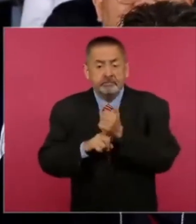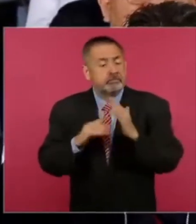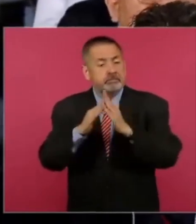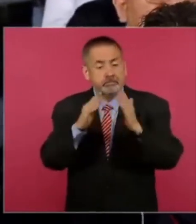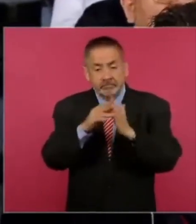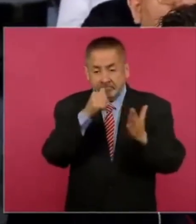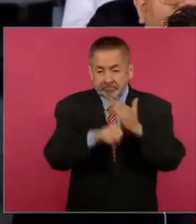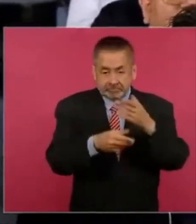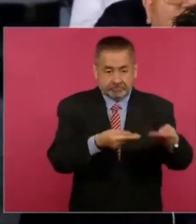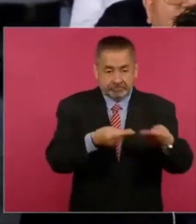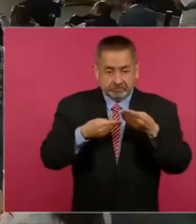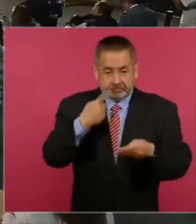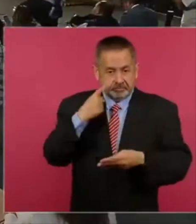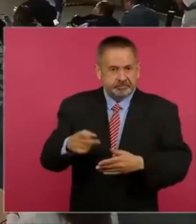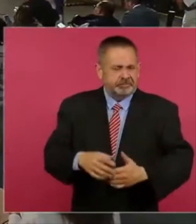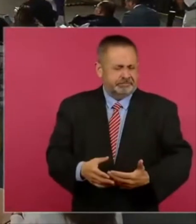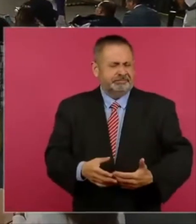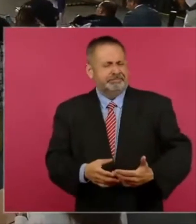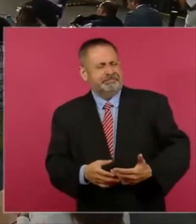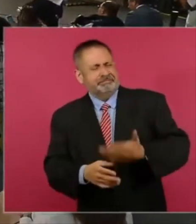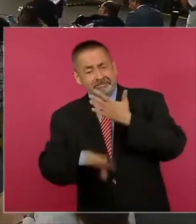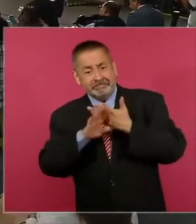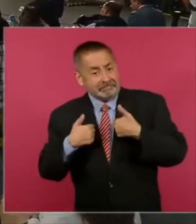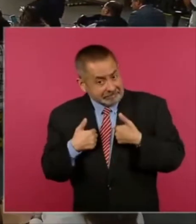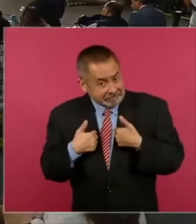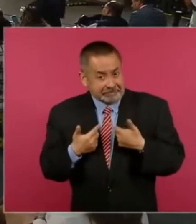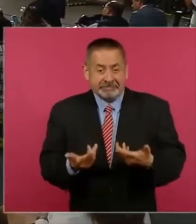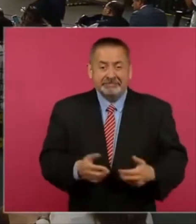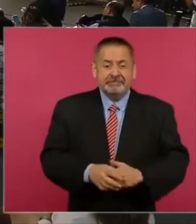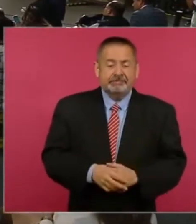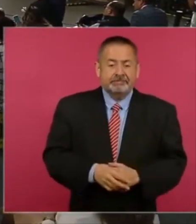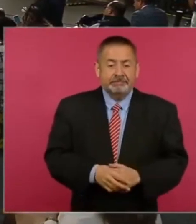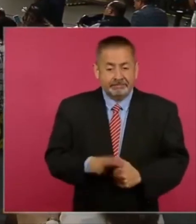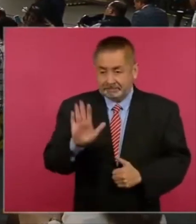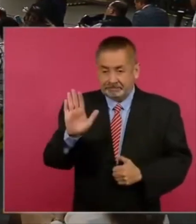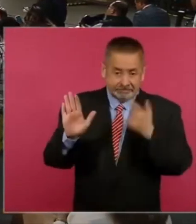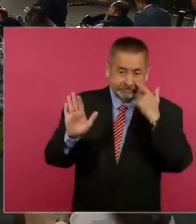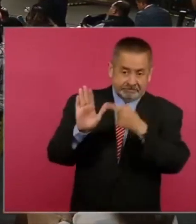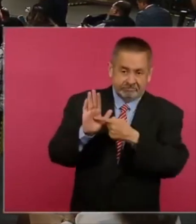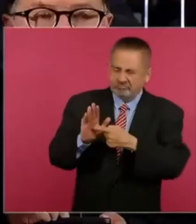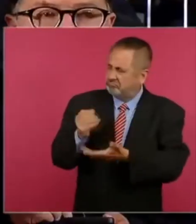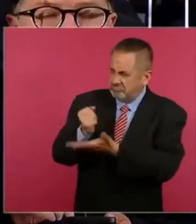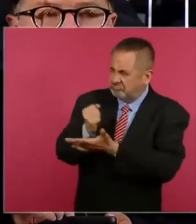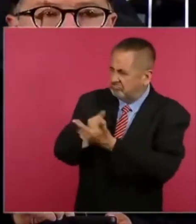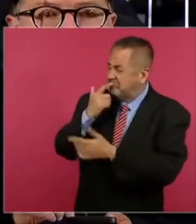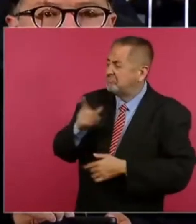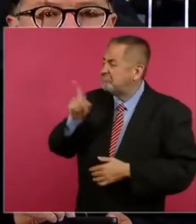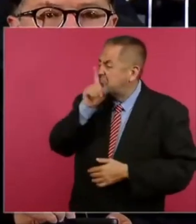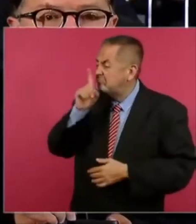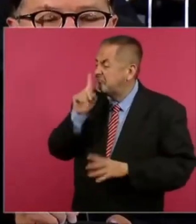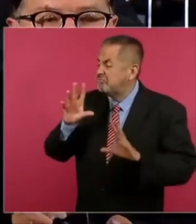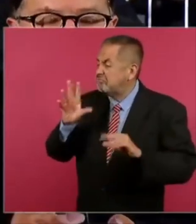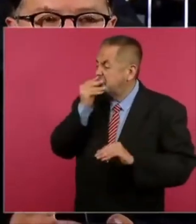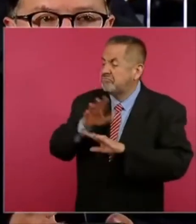me llevaron esta demanda. Aquí está, donde pues me pide, me exige que me calle y